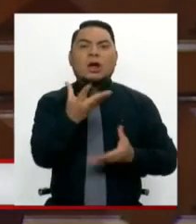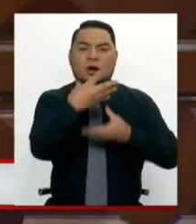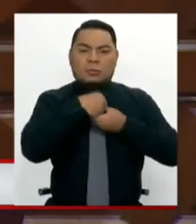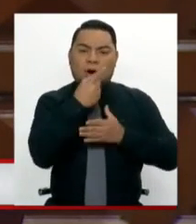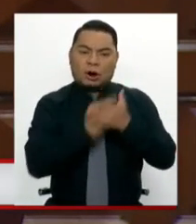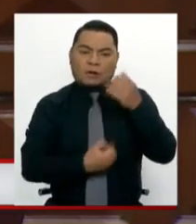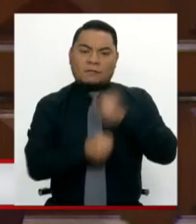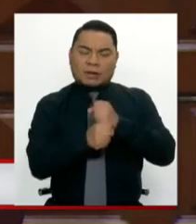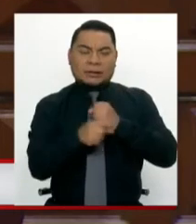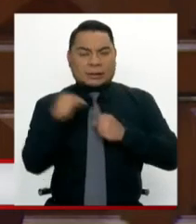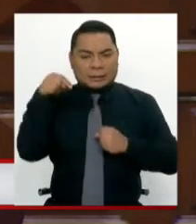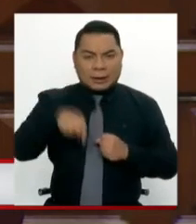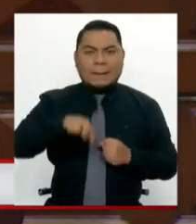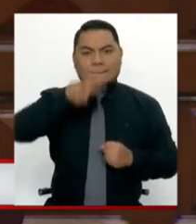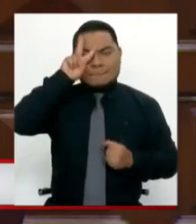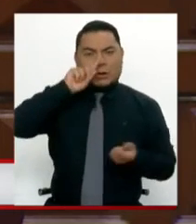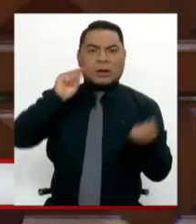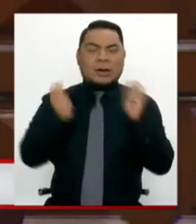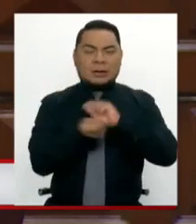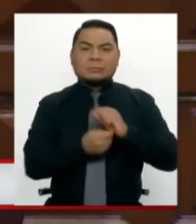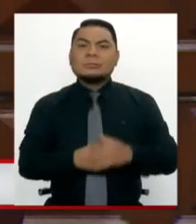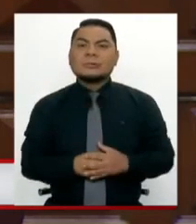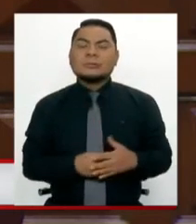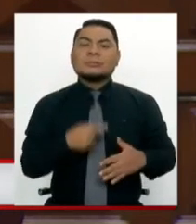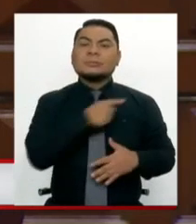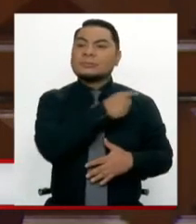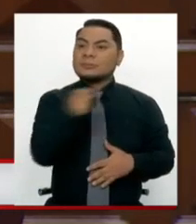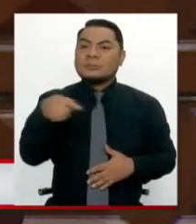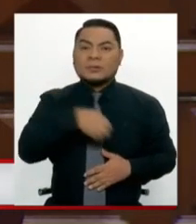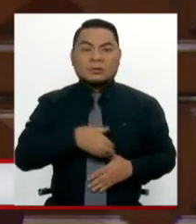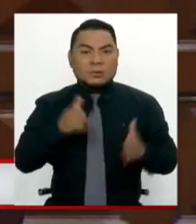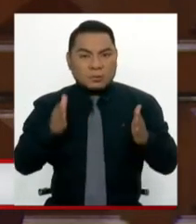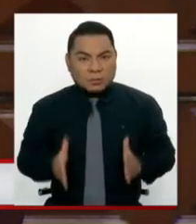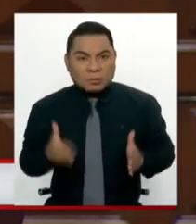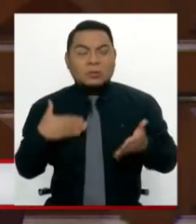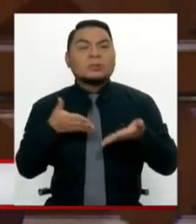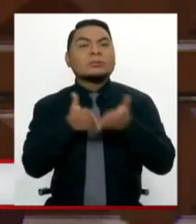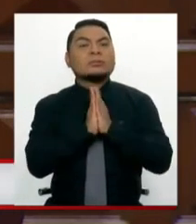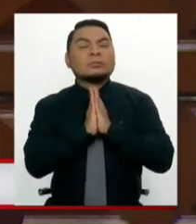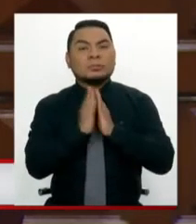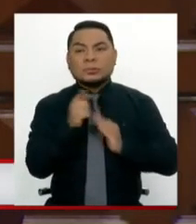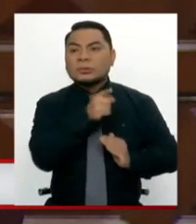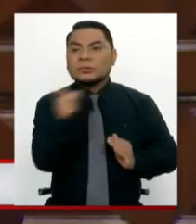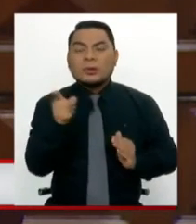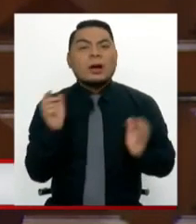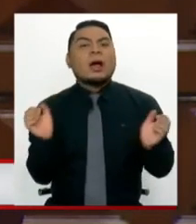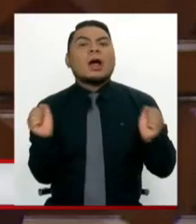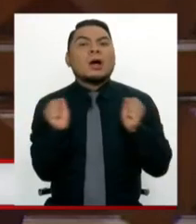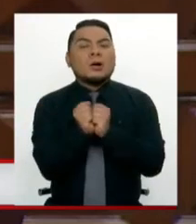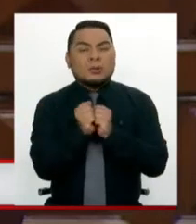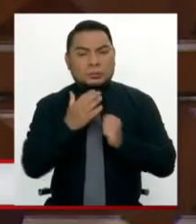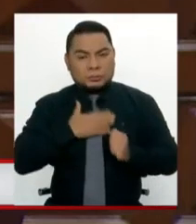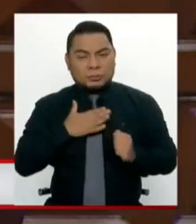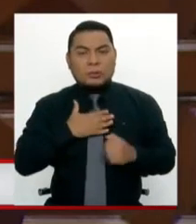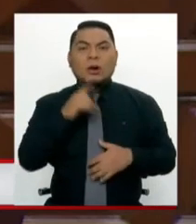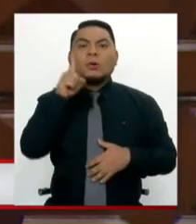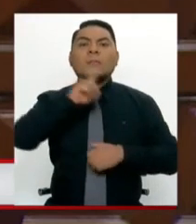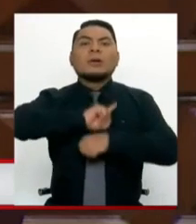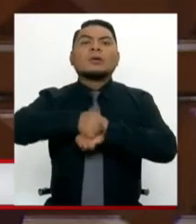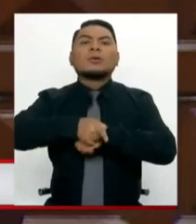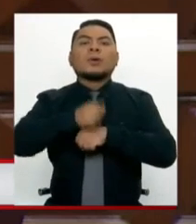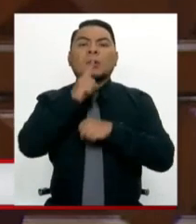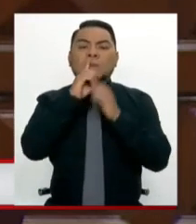Perú cambie. Señores congresistas, solicito a ustedes que me acompañen en un minuto de